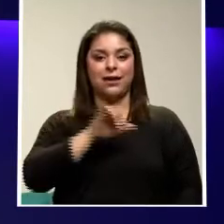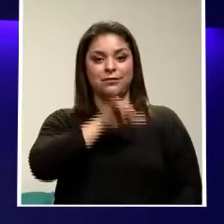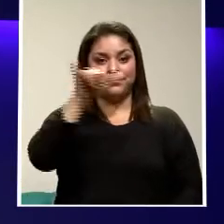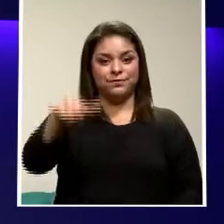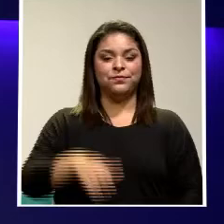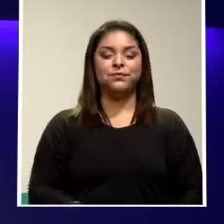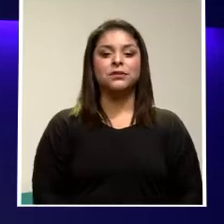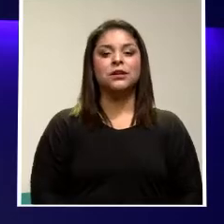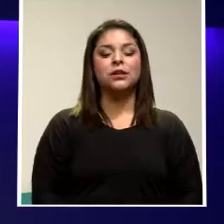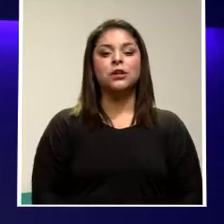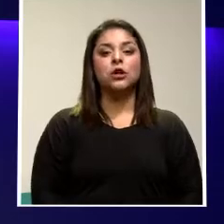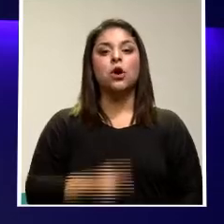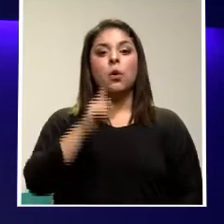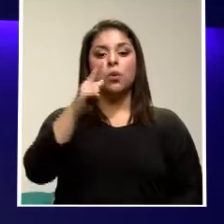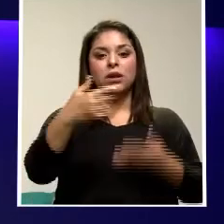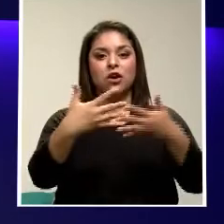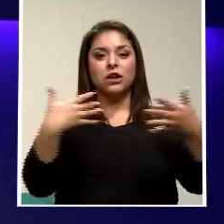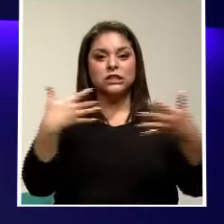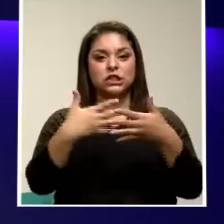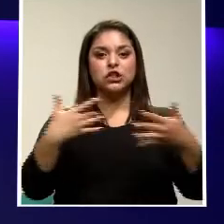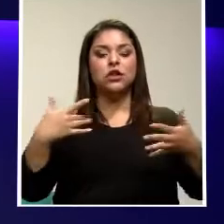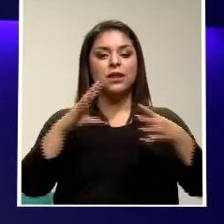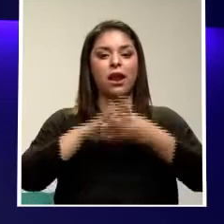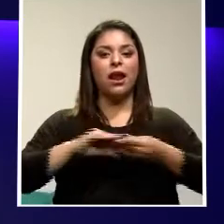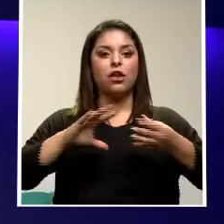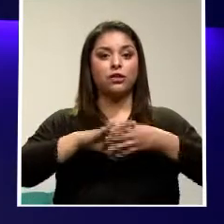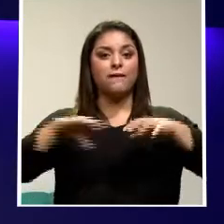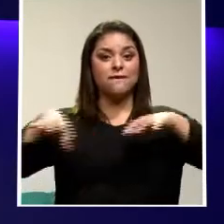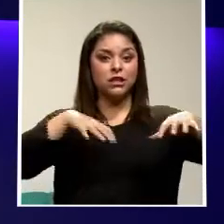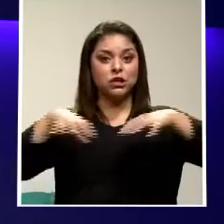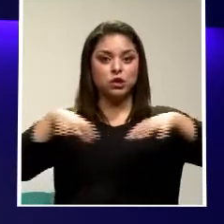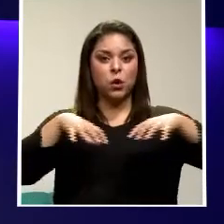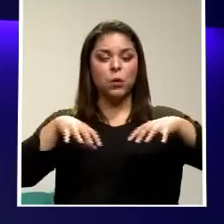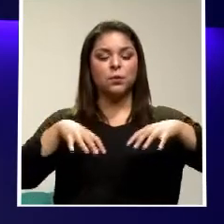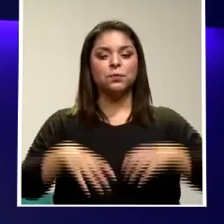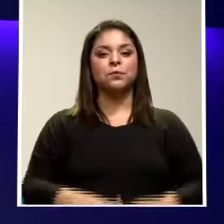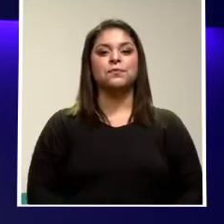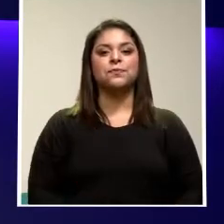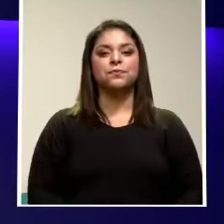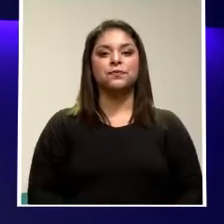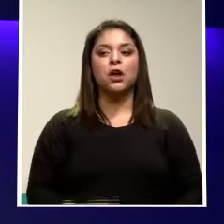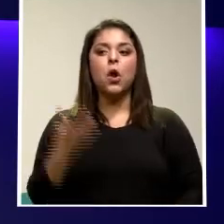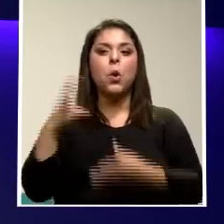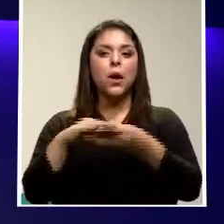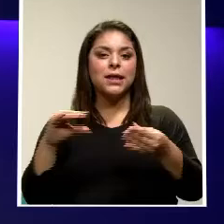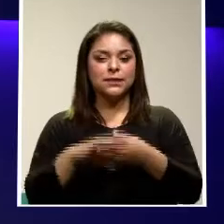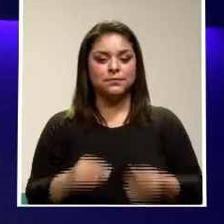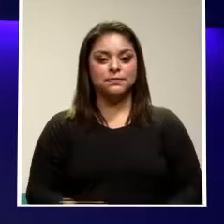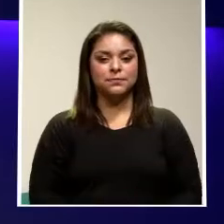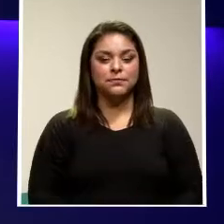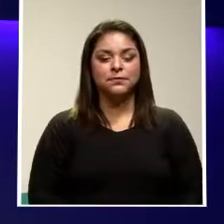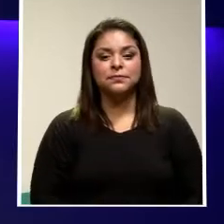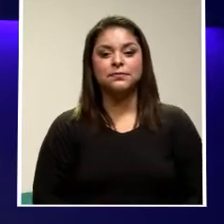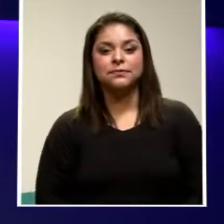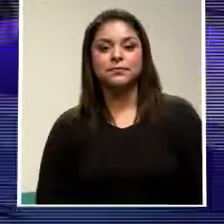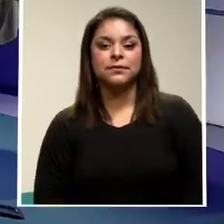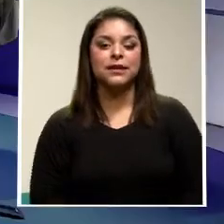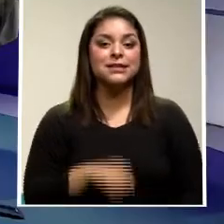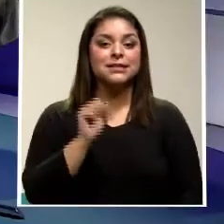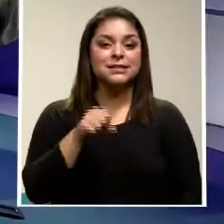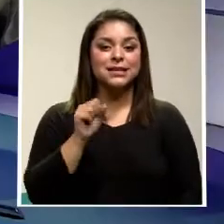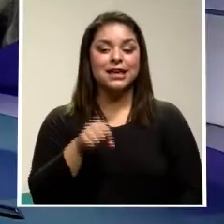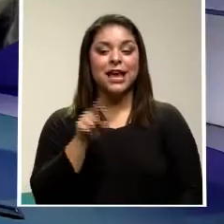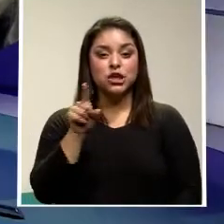una colección de relatos de ficción. Contame así un pelín. Efectivamente, Ernesto, se trata de un nuevo libro